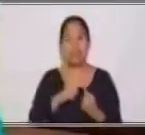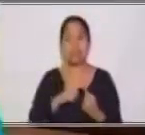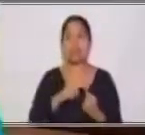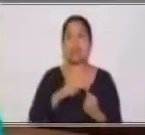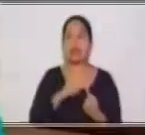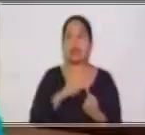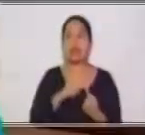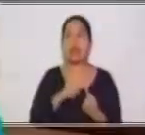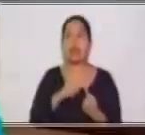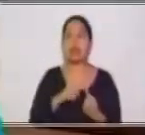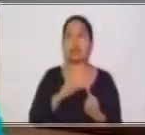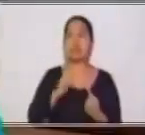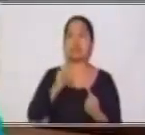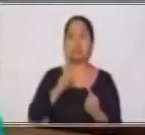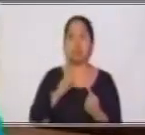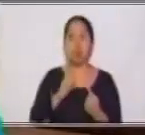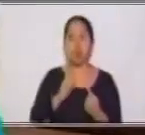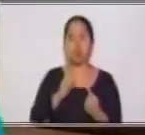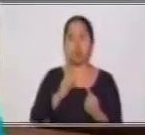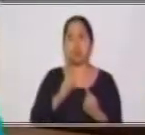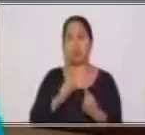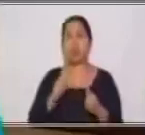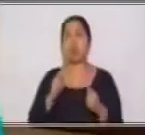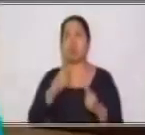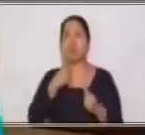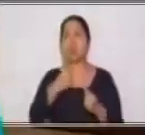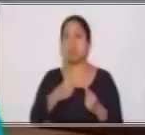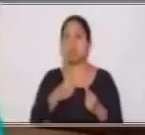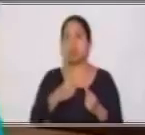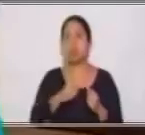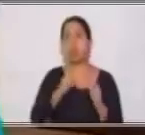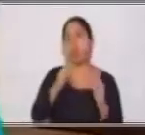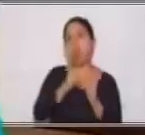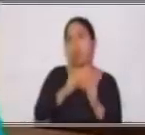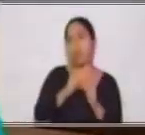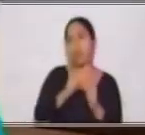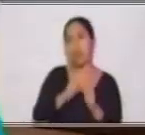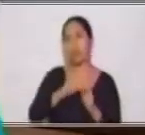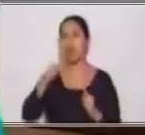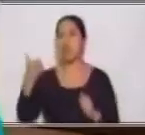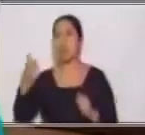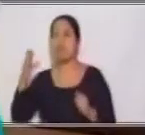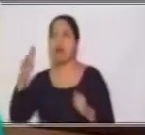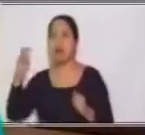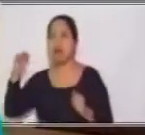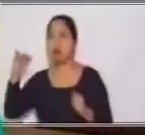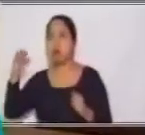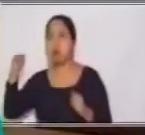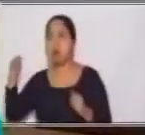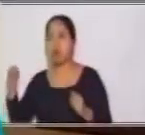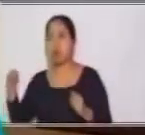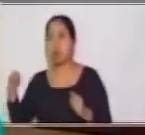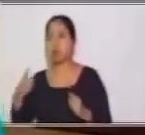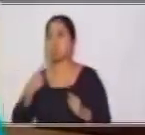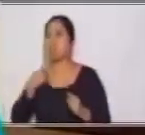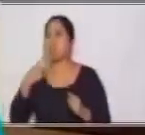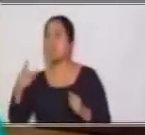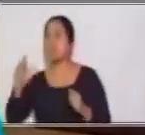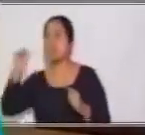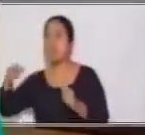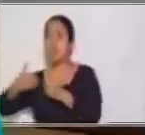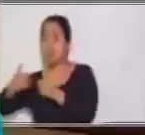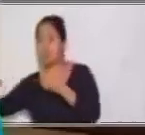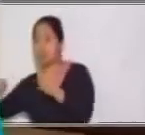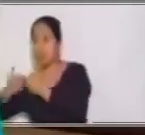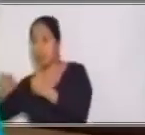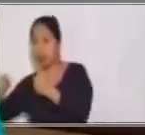sílabas. Esa es la diferencia entre una sigla y un acrónimo, que los acrónimos se mencionan y se pueden separar en